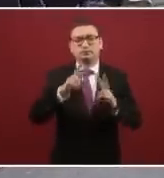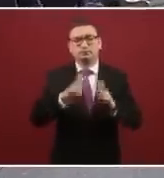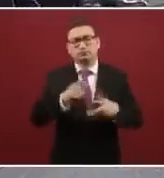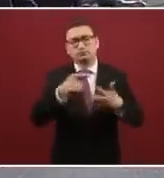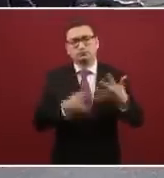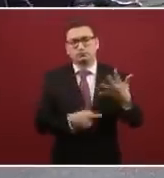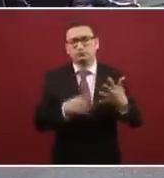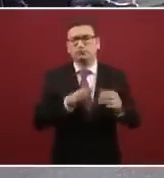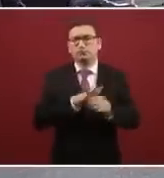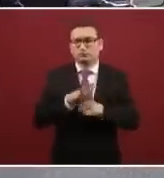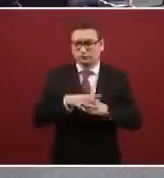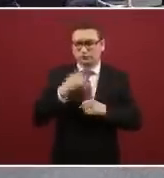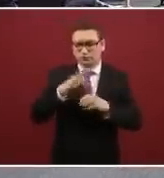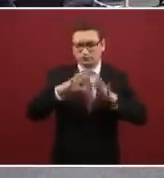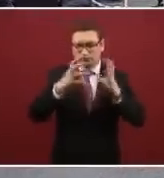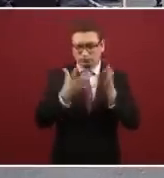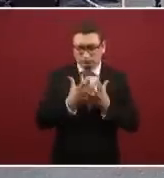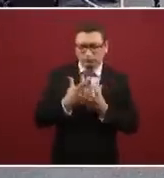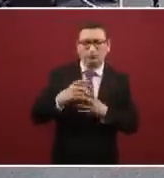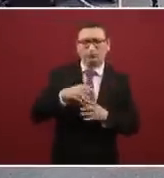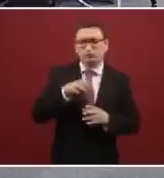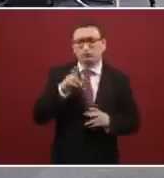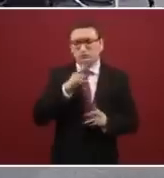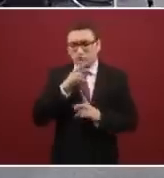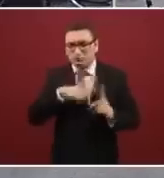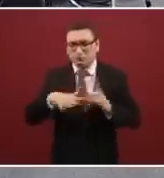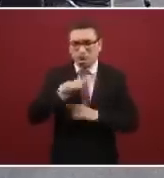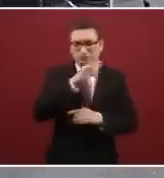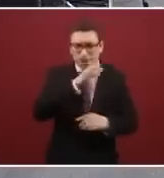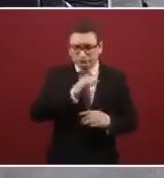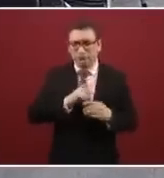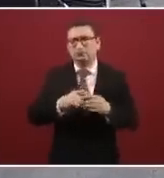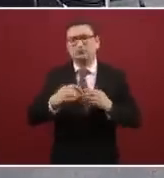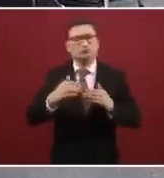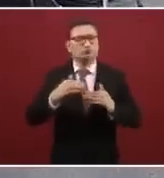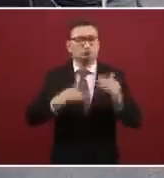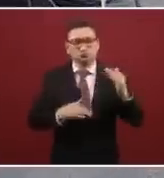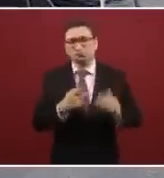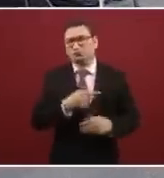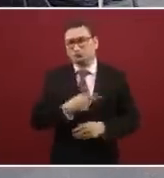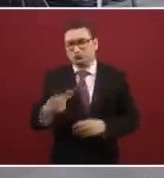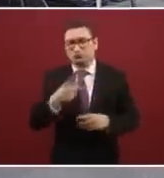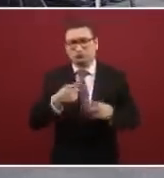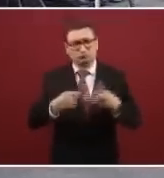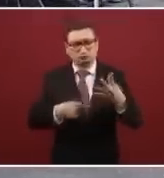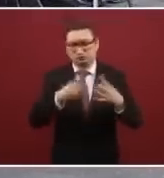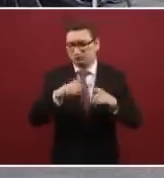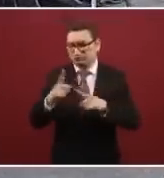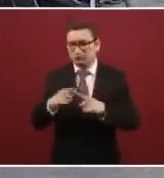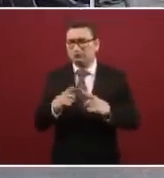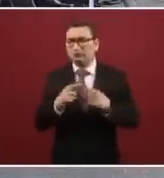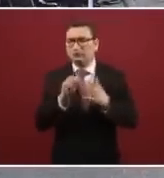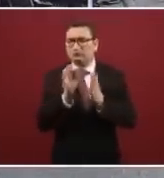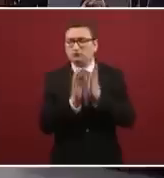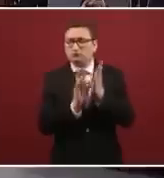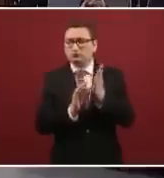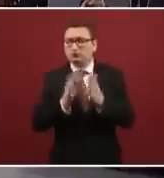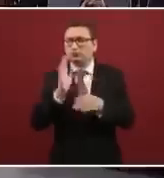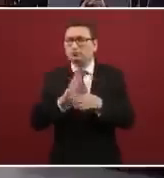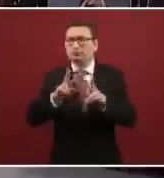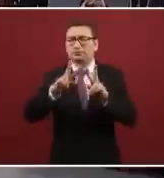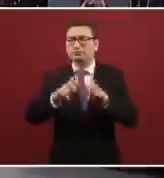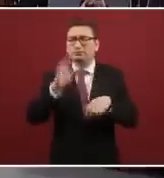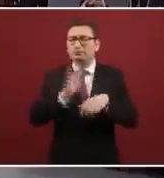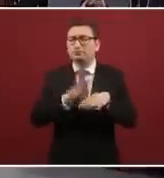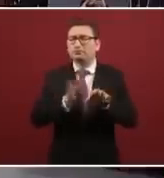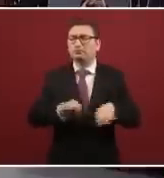a hablar sobre el calentamiento global, la desigualdad, la pobreza y todo ese tema. Me gustaría, si puede, precisar cuál es el tema medular